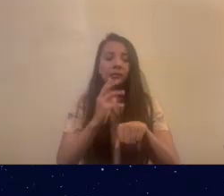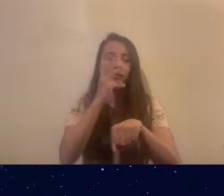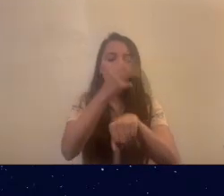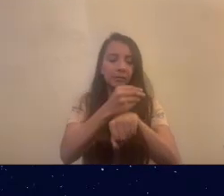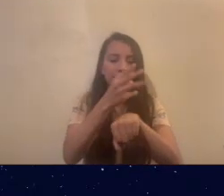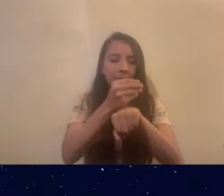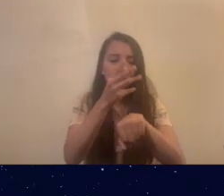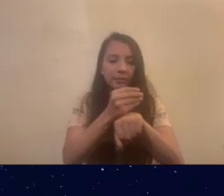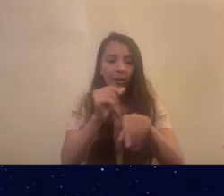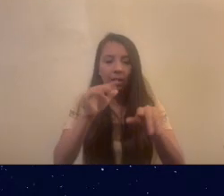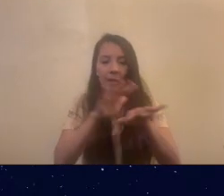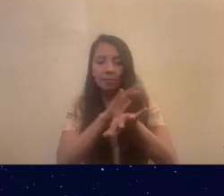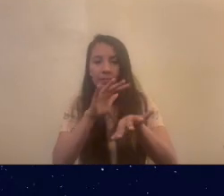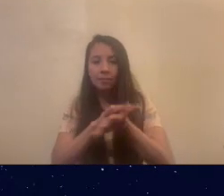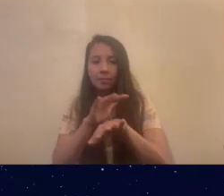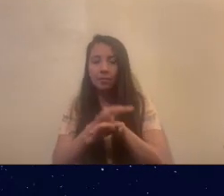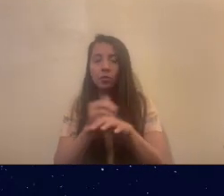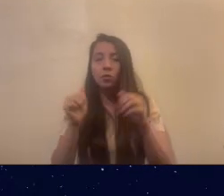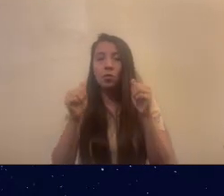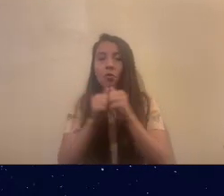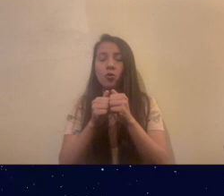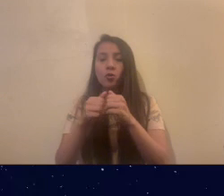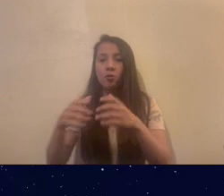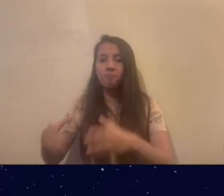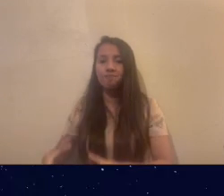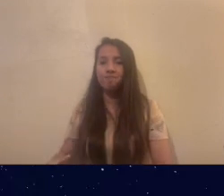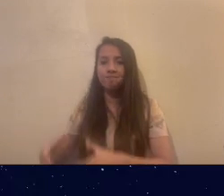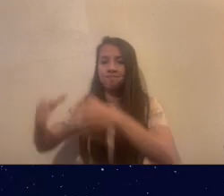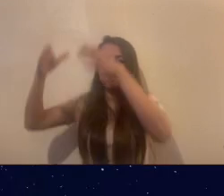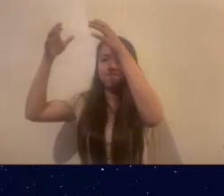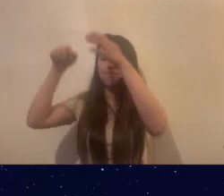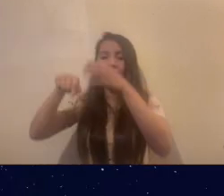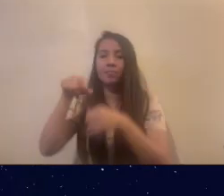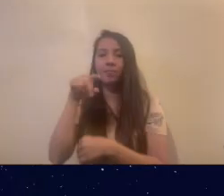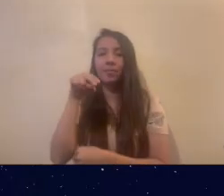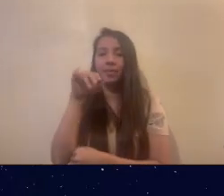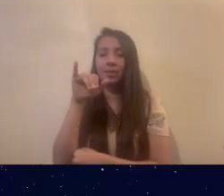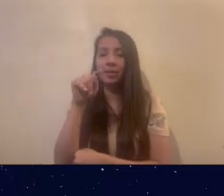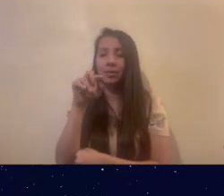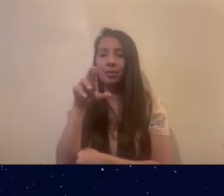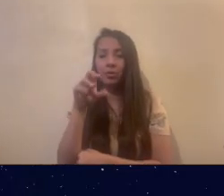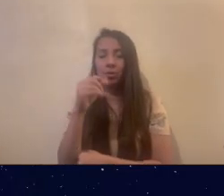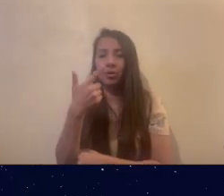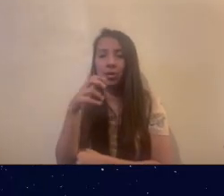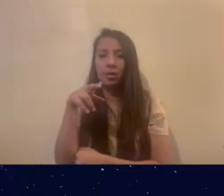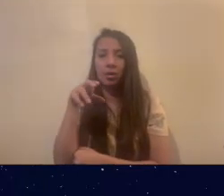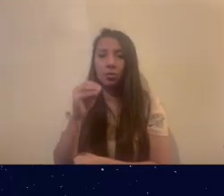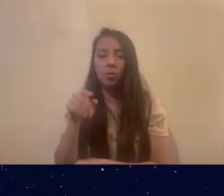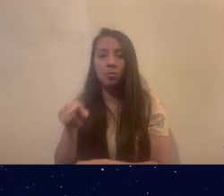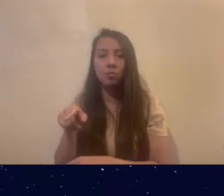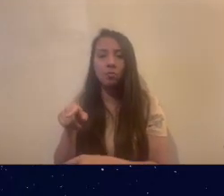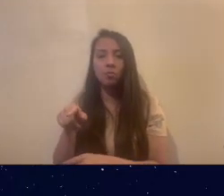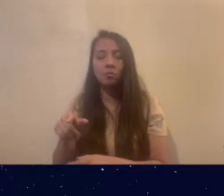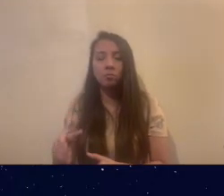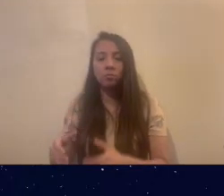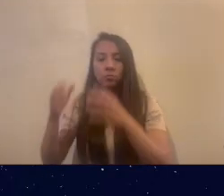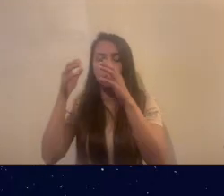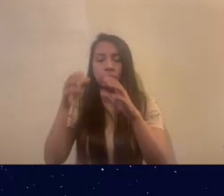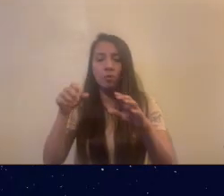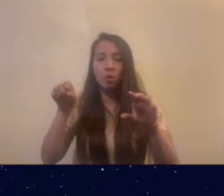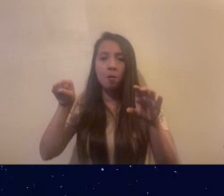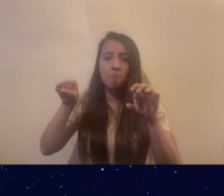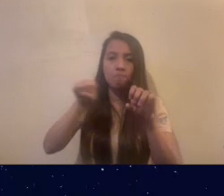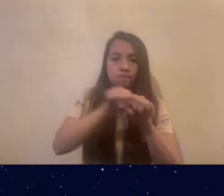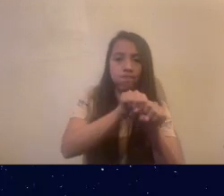de vacío donde se trajo un tanque de nitrógeno, el cual duró durante toda la experimentación por